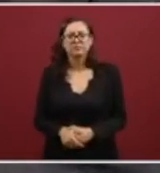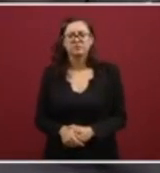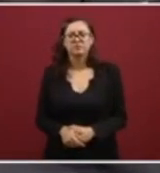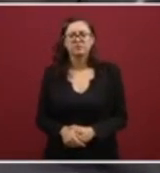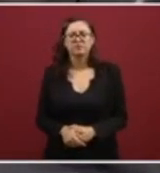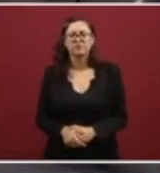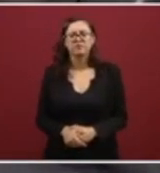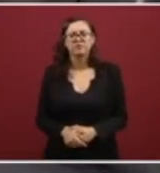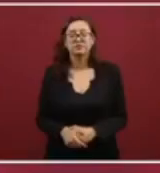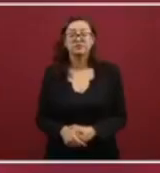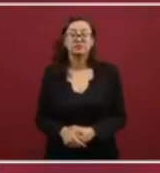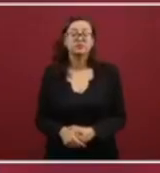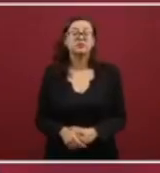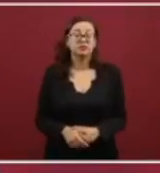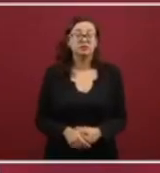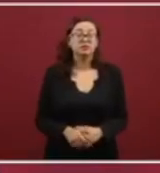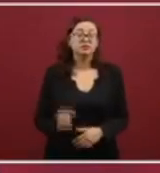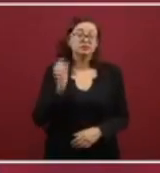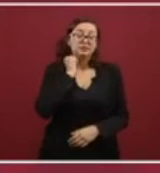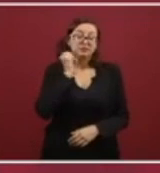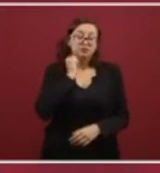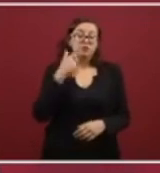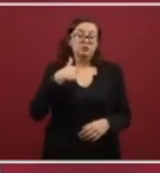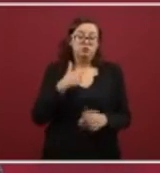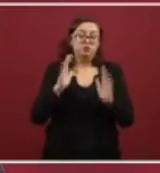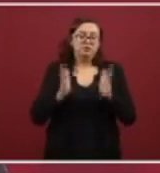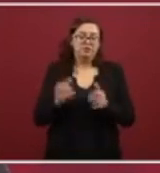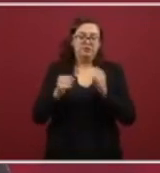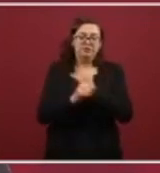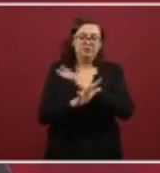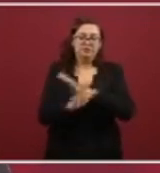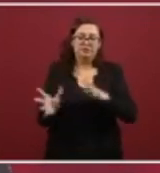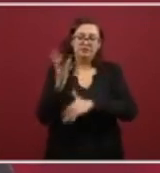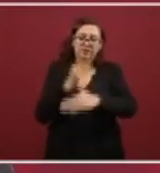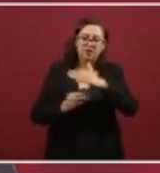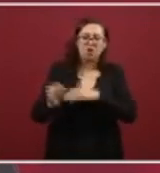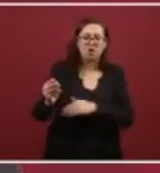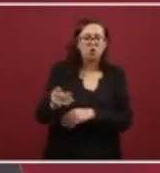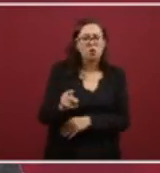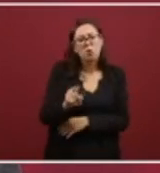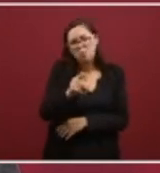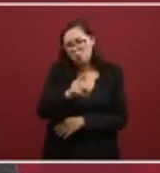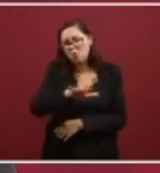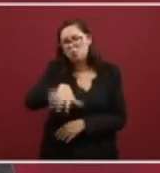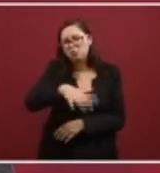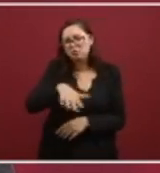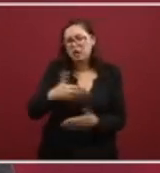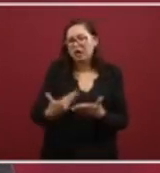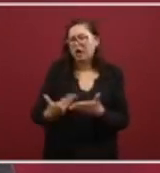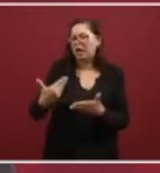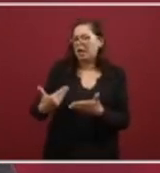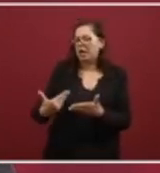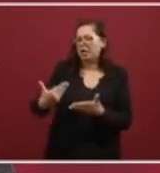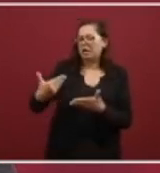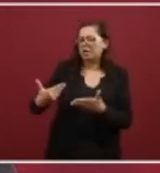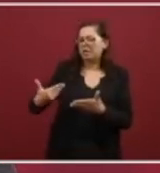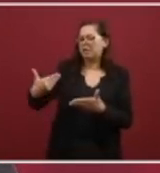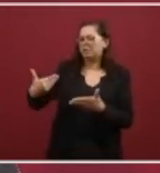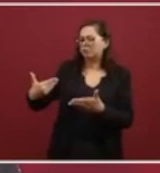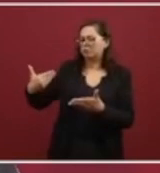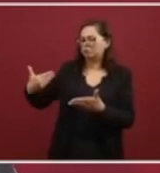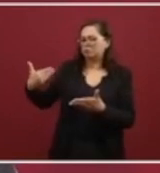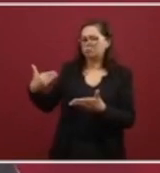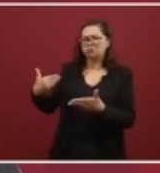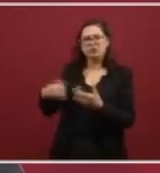muy detallado, como decía yo. Creo que si tú buscas un informe similar en los anales de la diplomacia de México, no lo